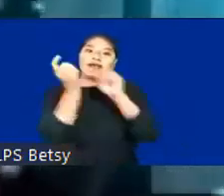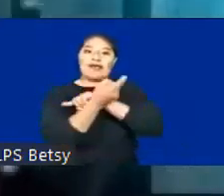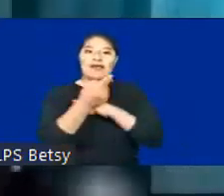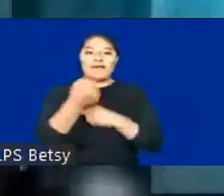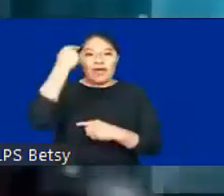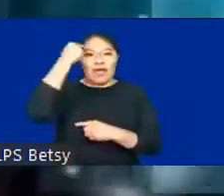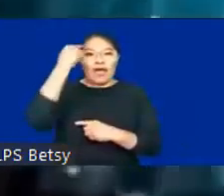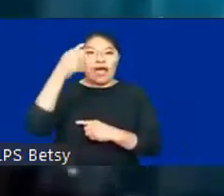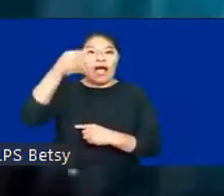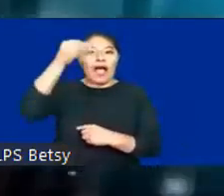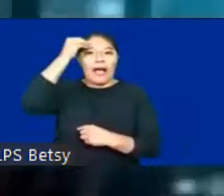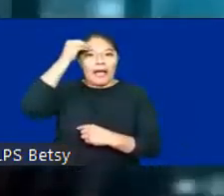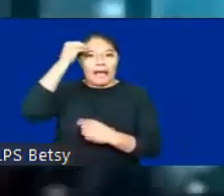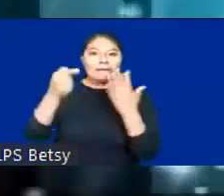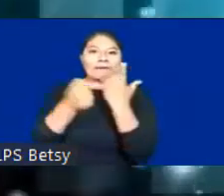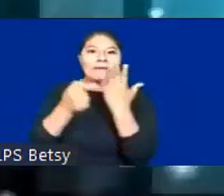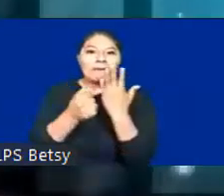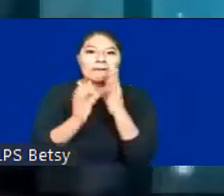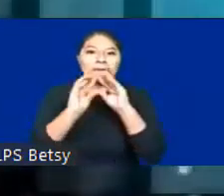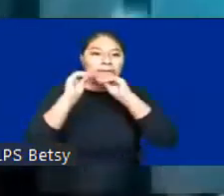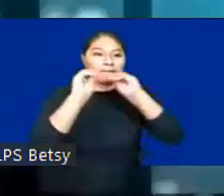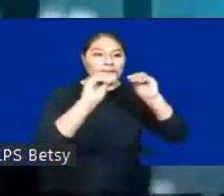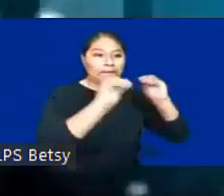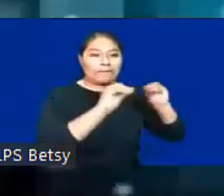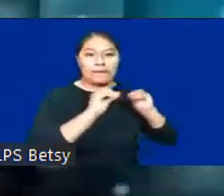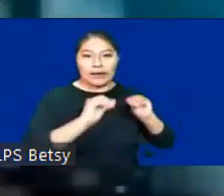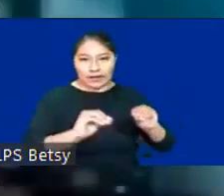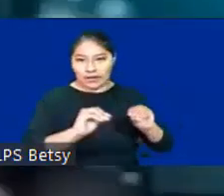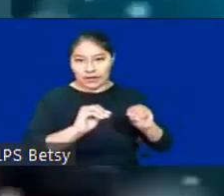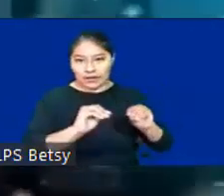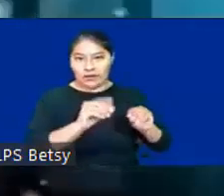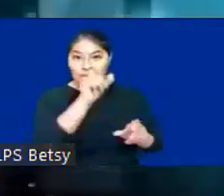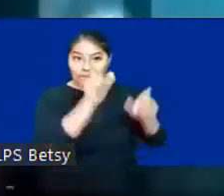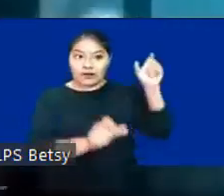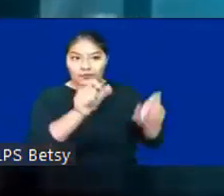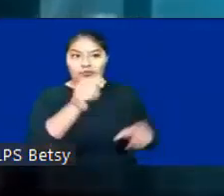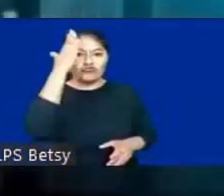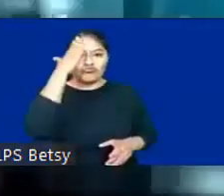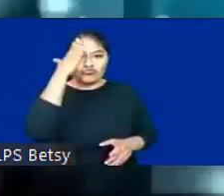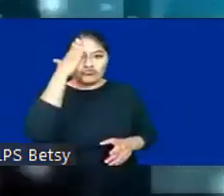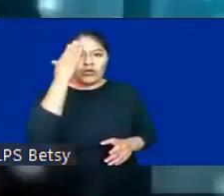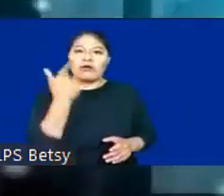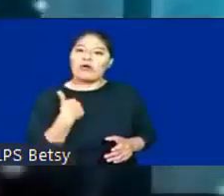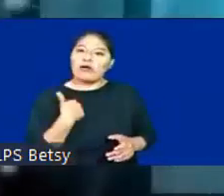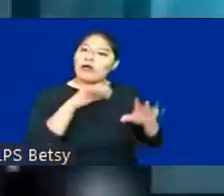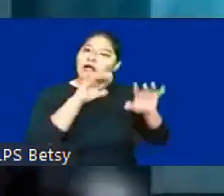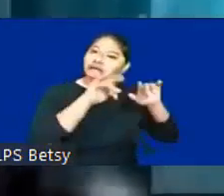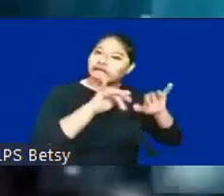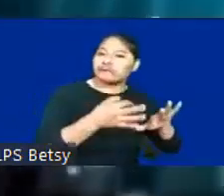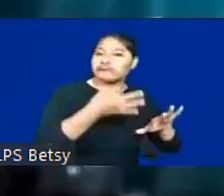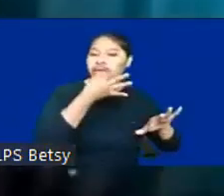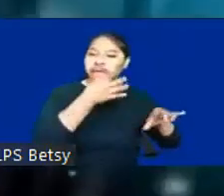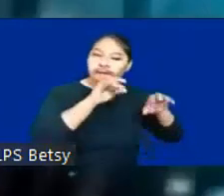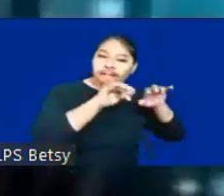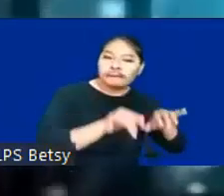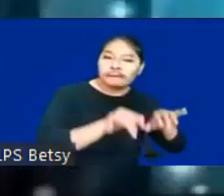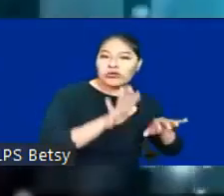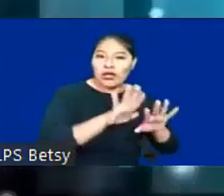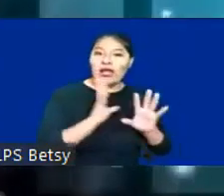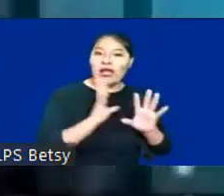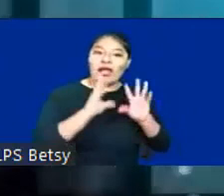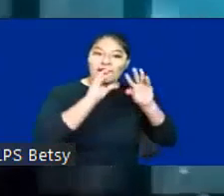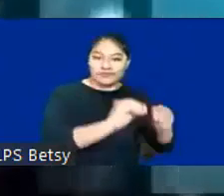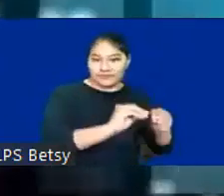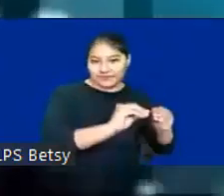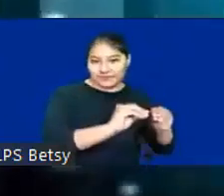interno de la zona, ¿no? Para que estos proyectos tengan éxito y puedan generar ese valor público que habíamos mencionado.